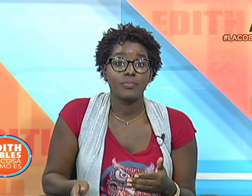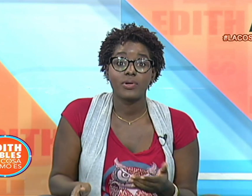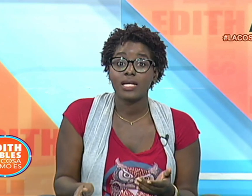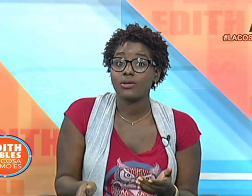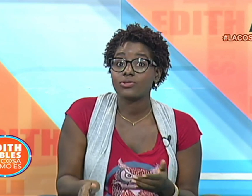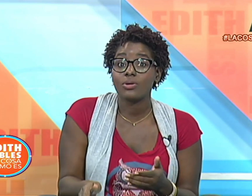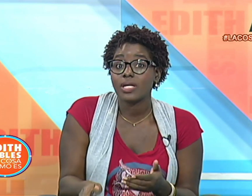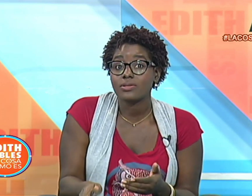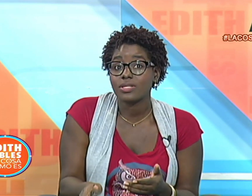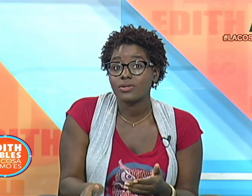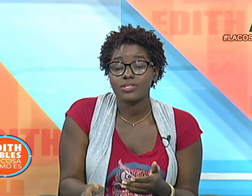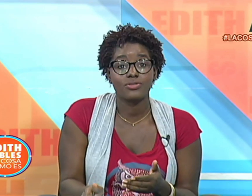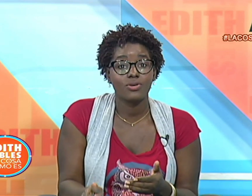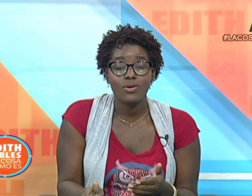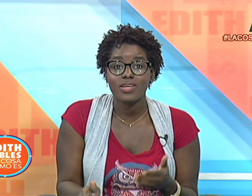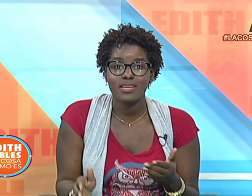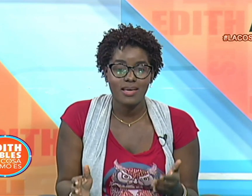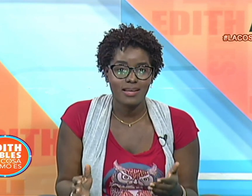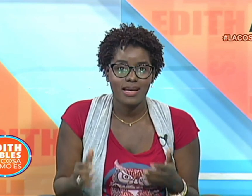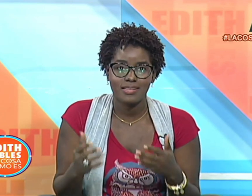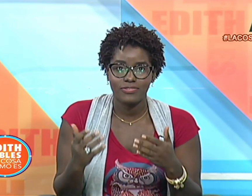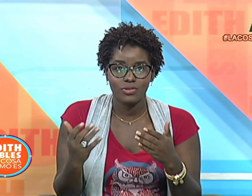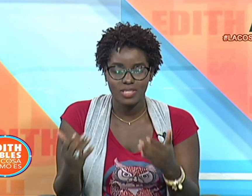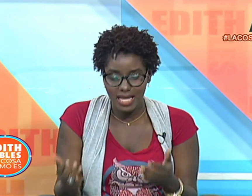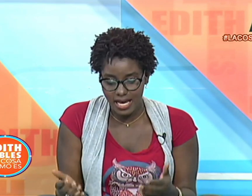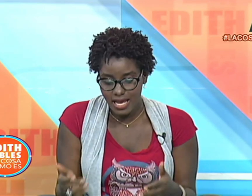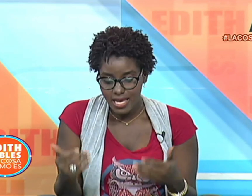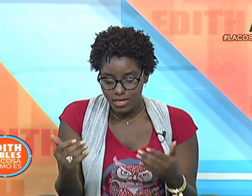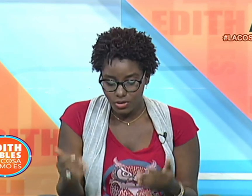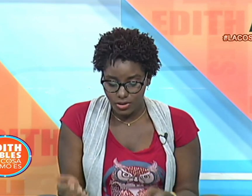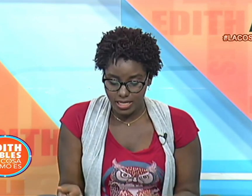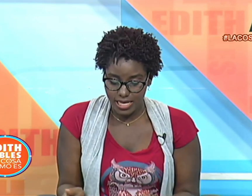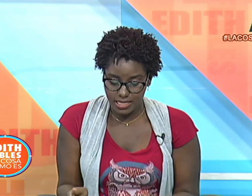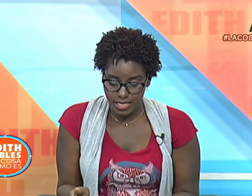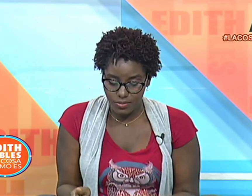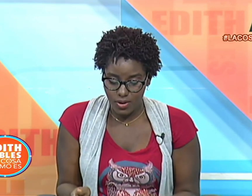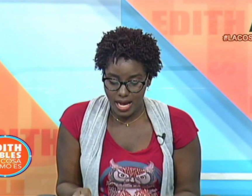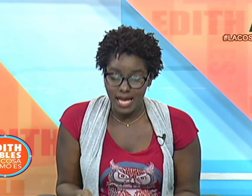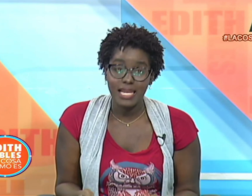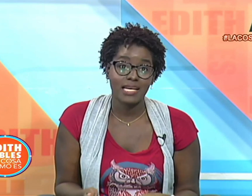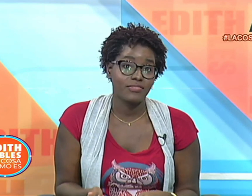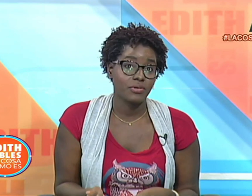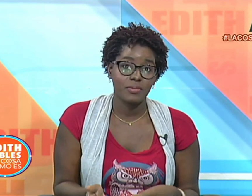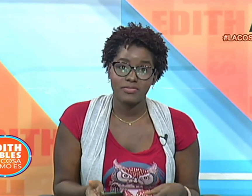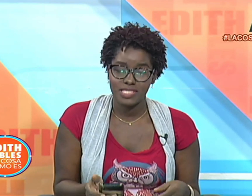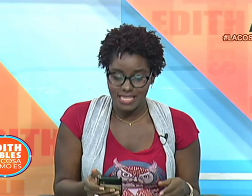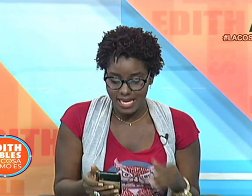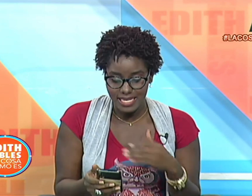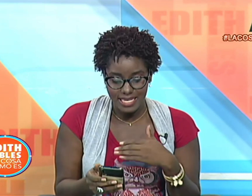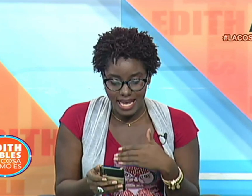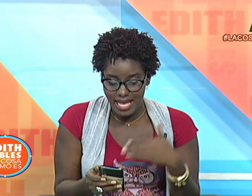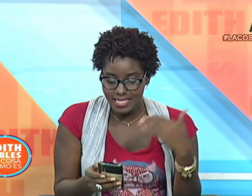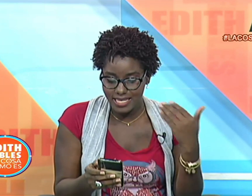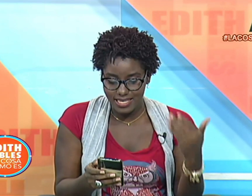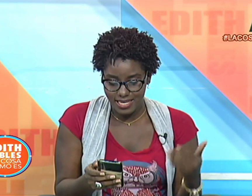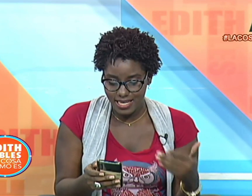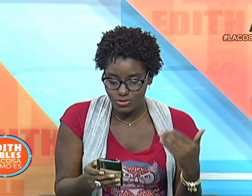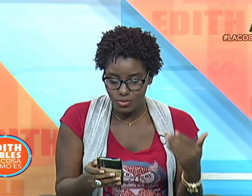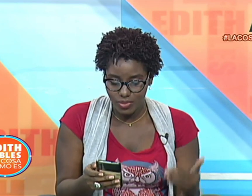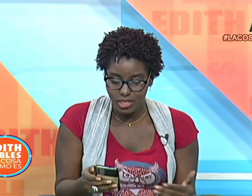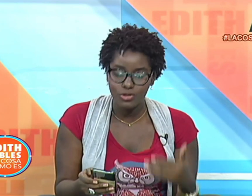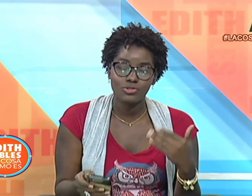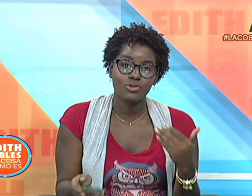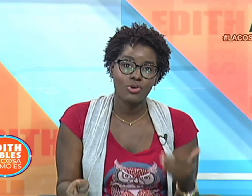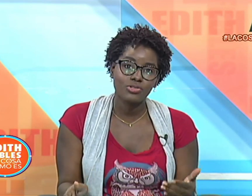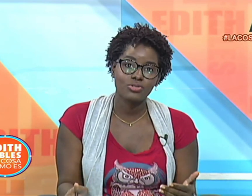de hacer porque los gobiernos señores no quieren afrontar lo relativo a la reforma fiscal nadie quiere